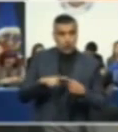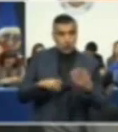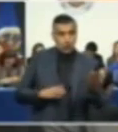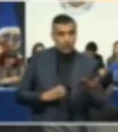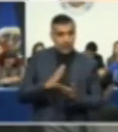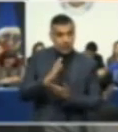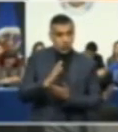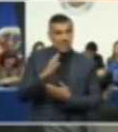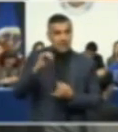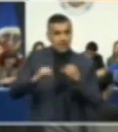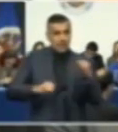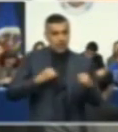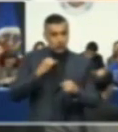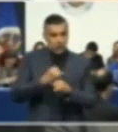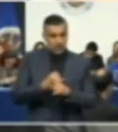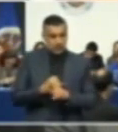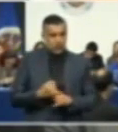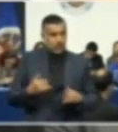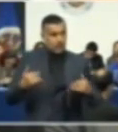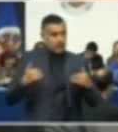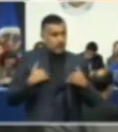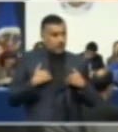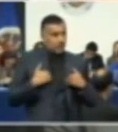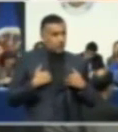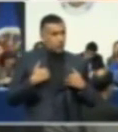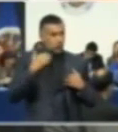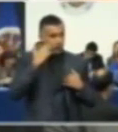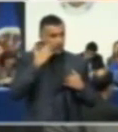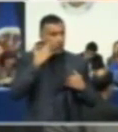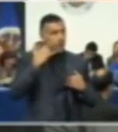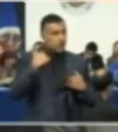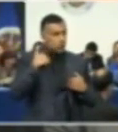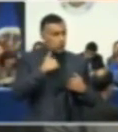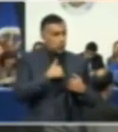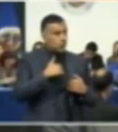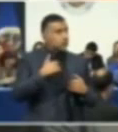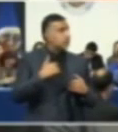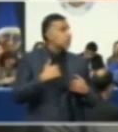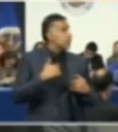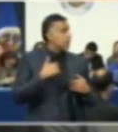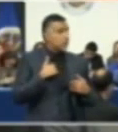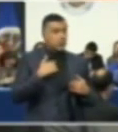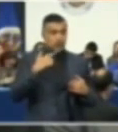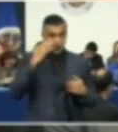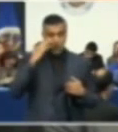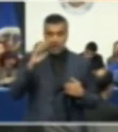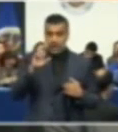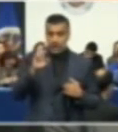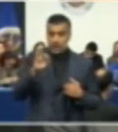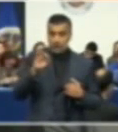derecho internacional. Tenemos conocimiento y recibimos con agrado la reforma